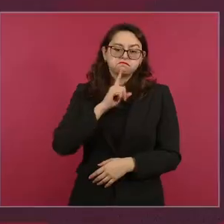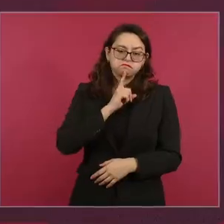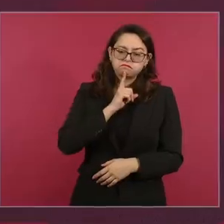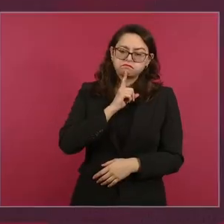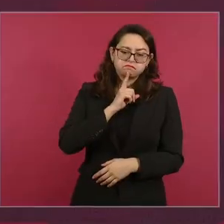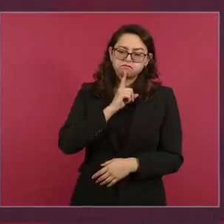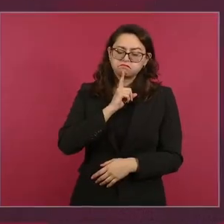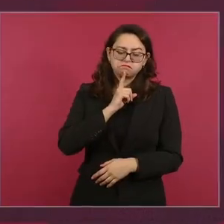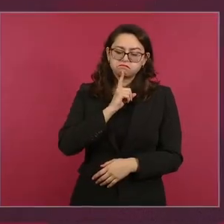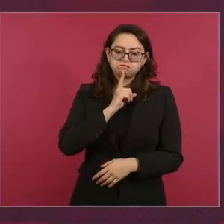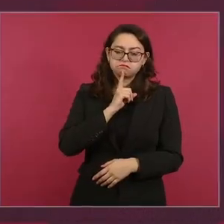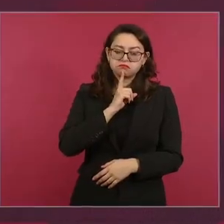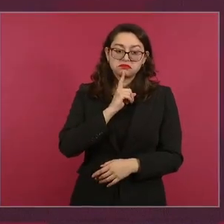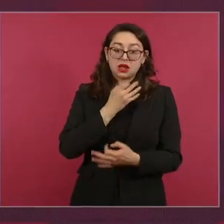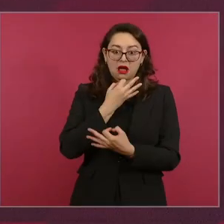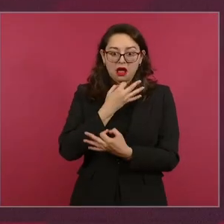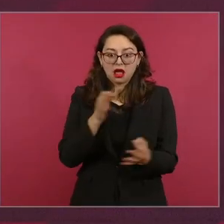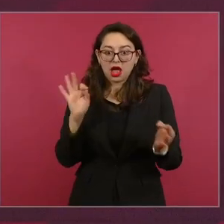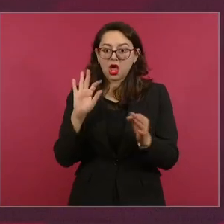Usted